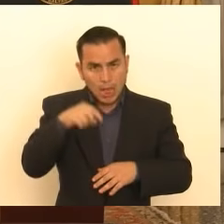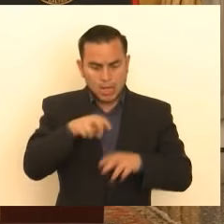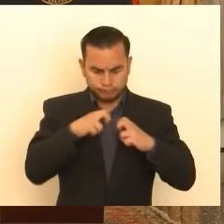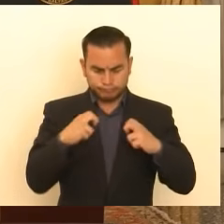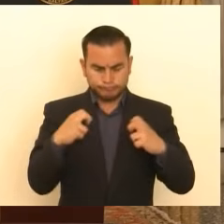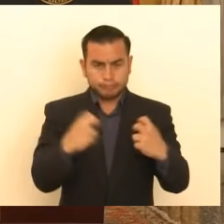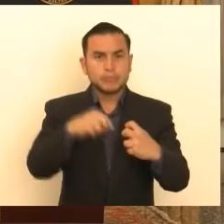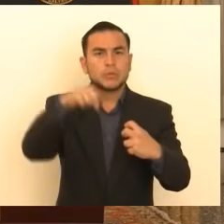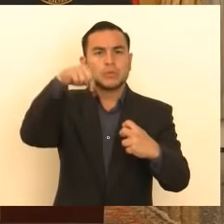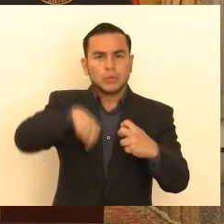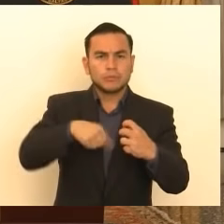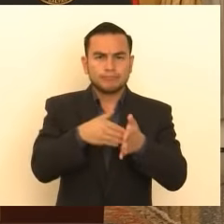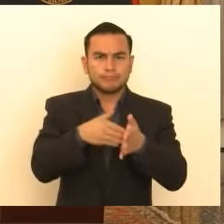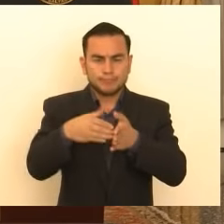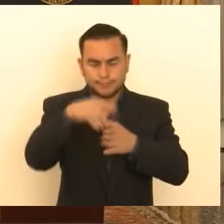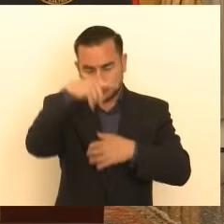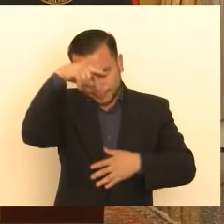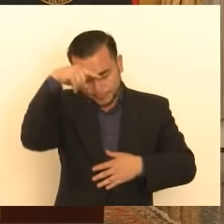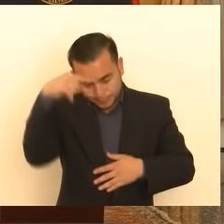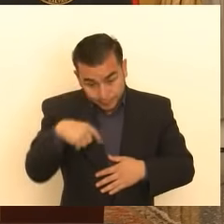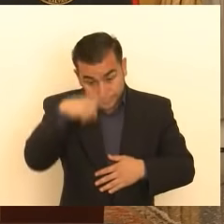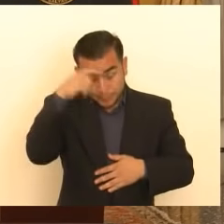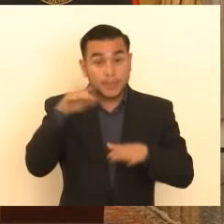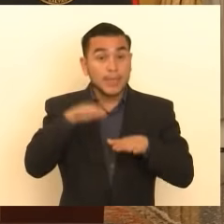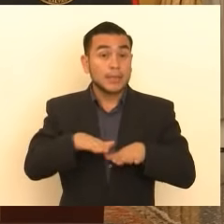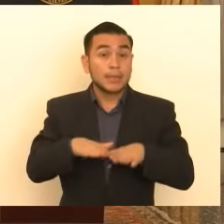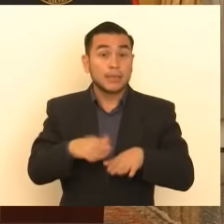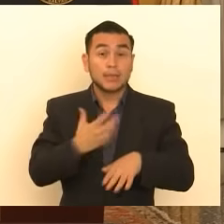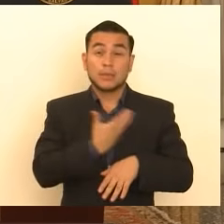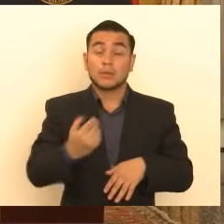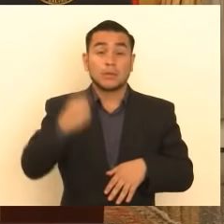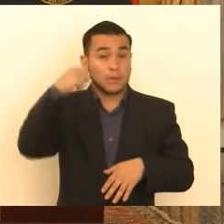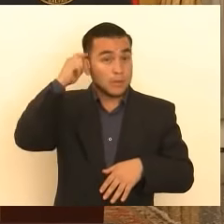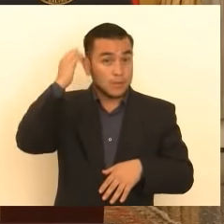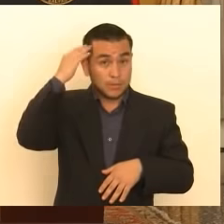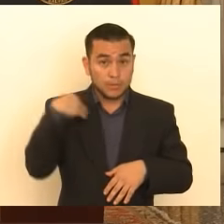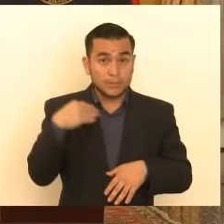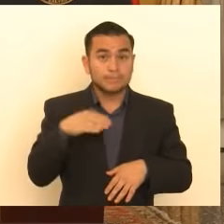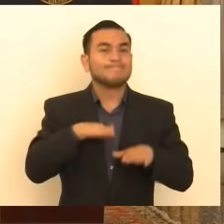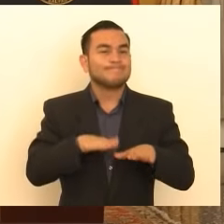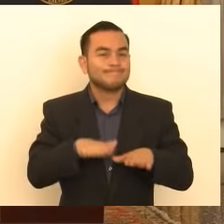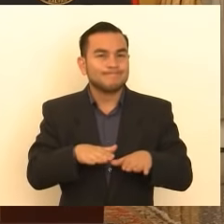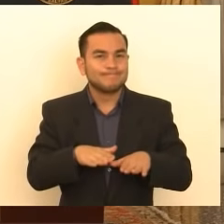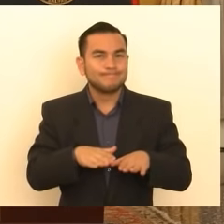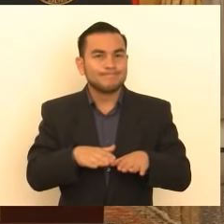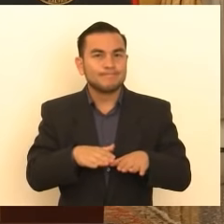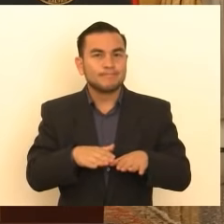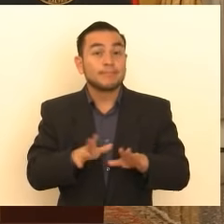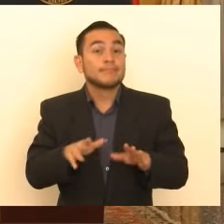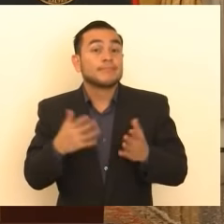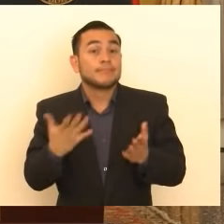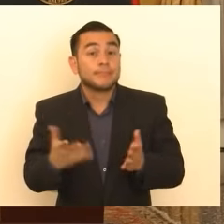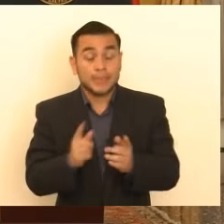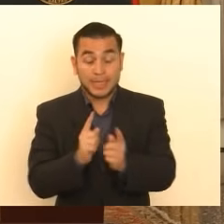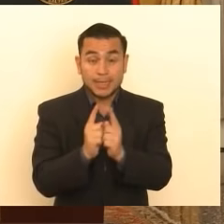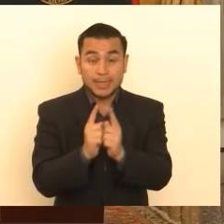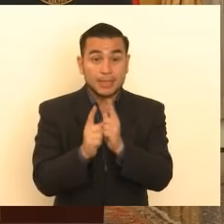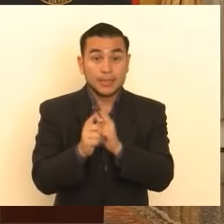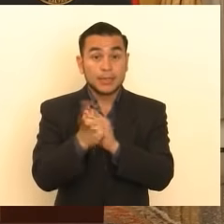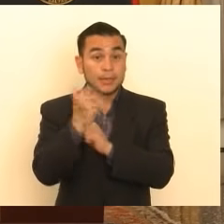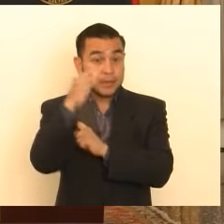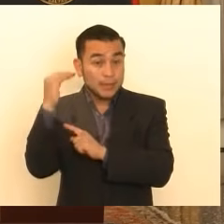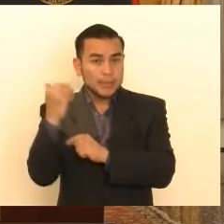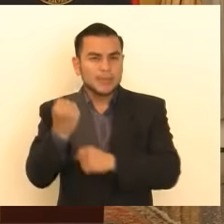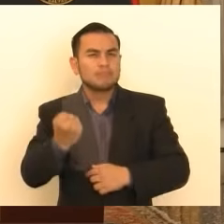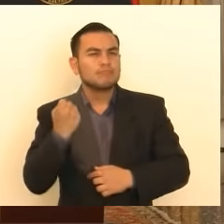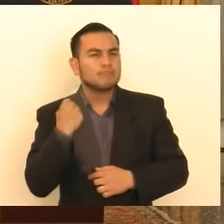mismo. Y agradecerle a nuestros amigos, a nuestros aliados y a nuestros socios de nuestra relación internacional más